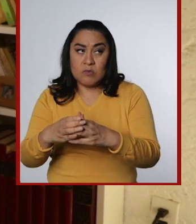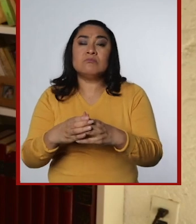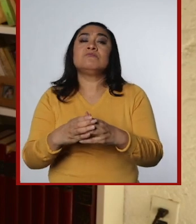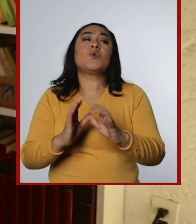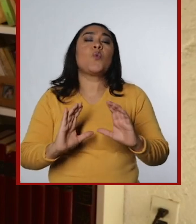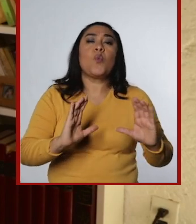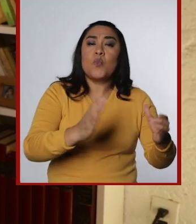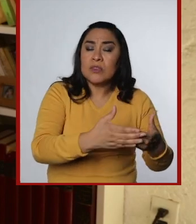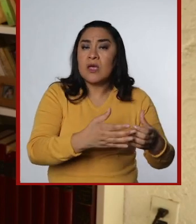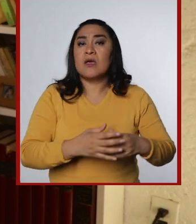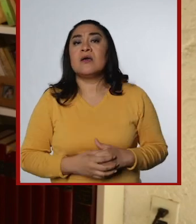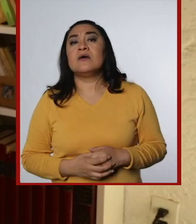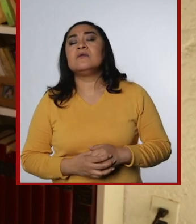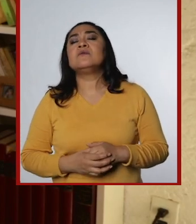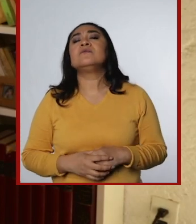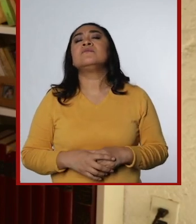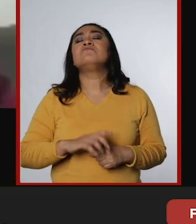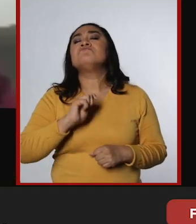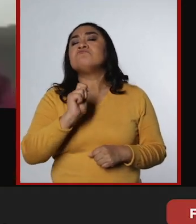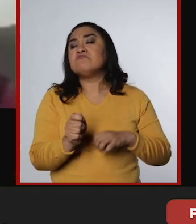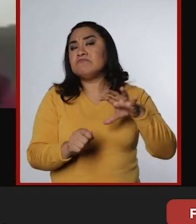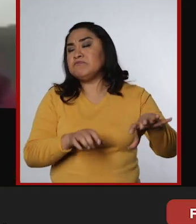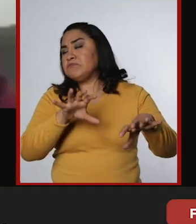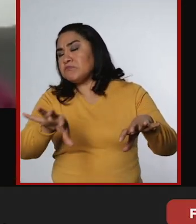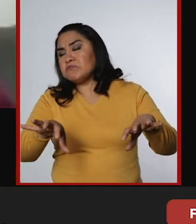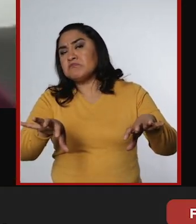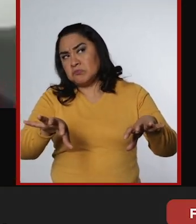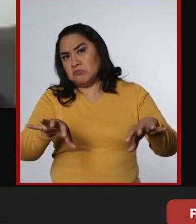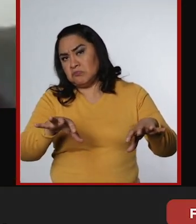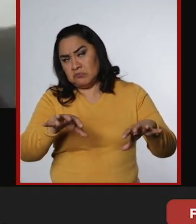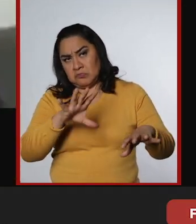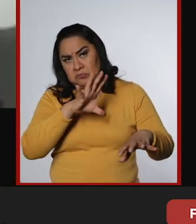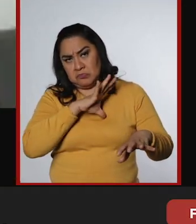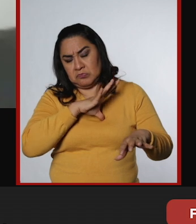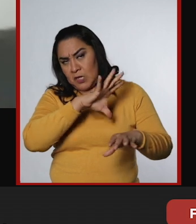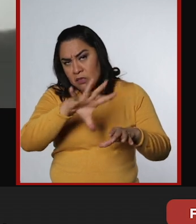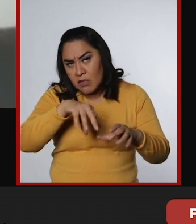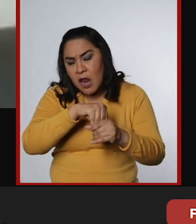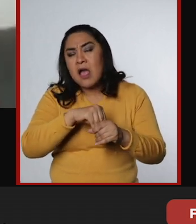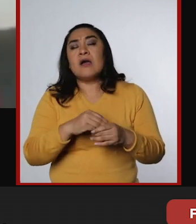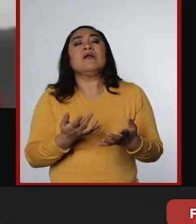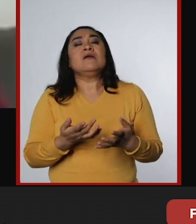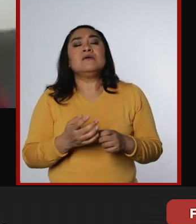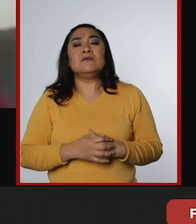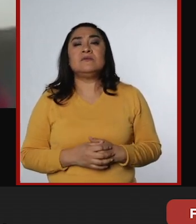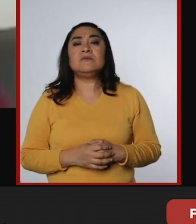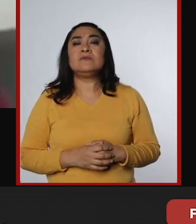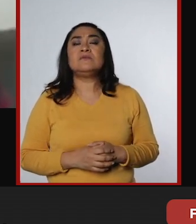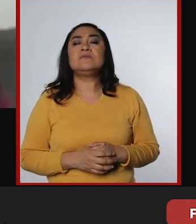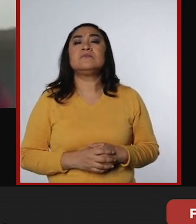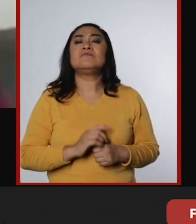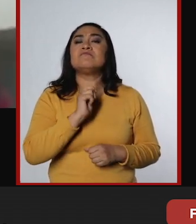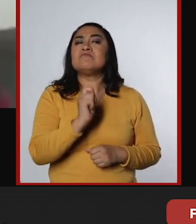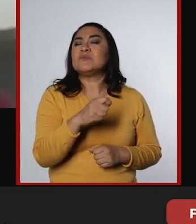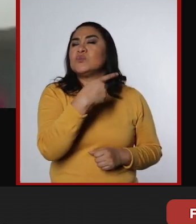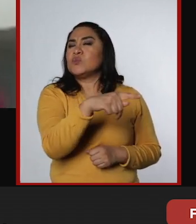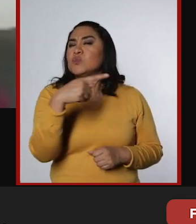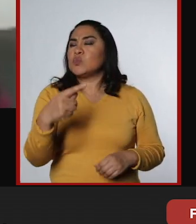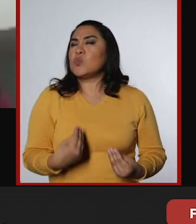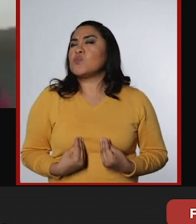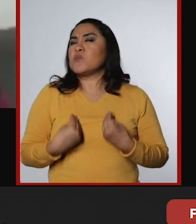somos comunidad, somos un proceso pues integral, yo diría, y sobre todo que componen su